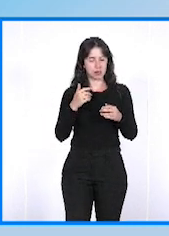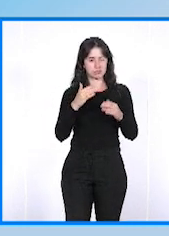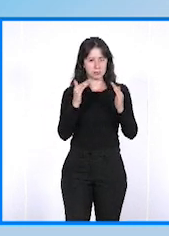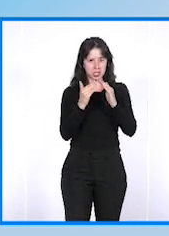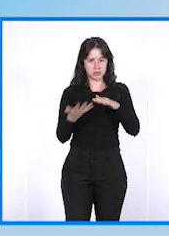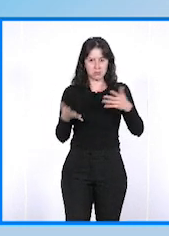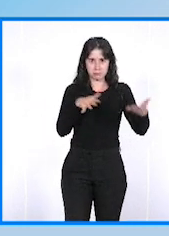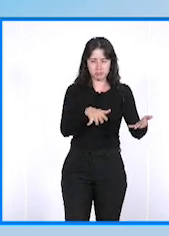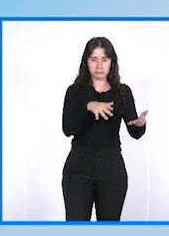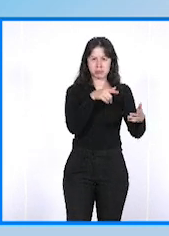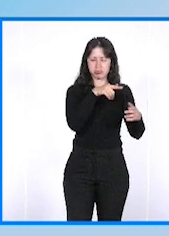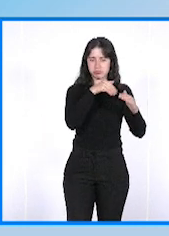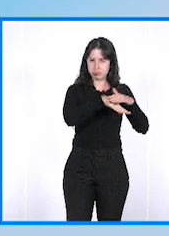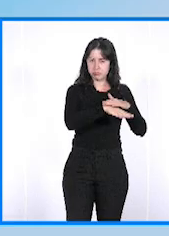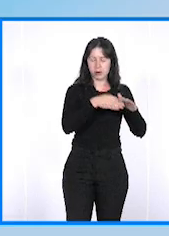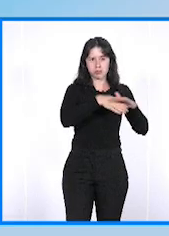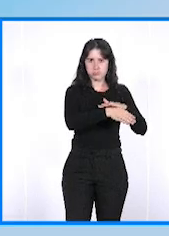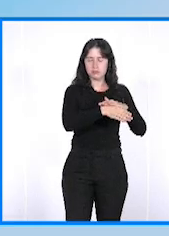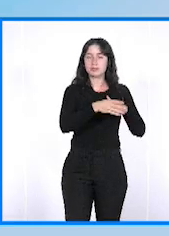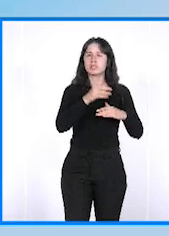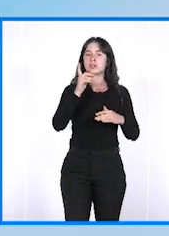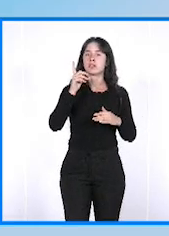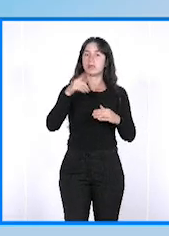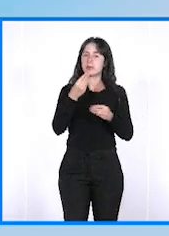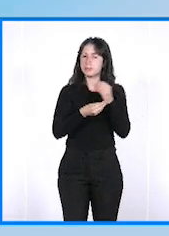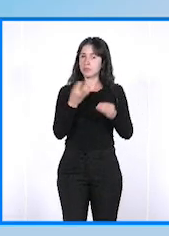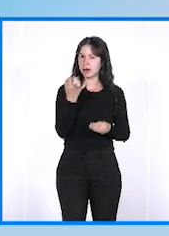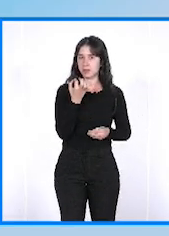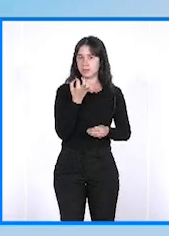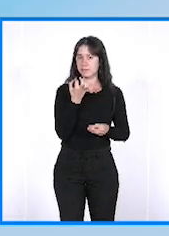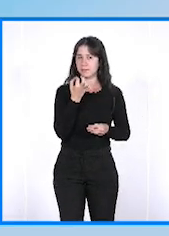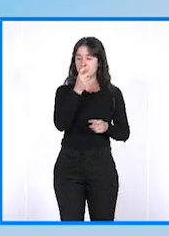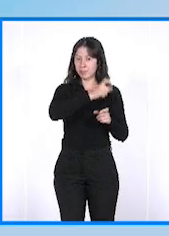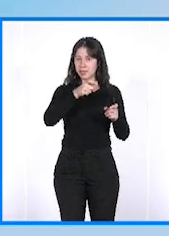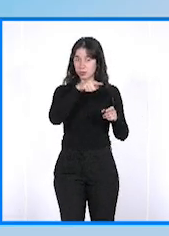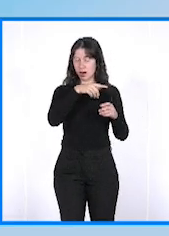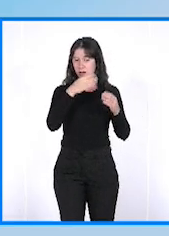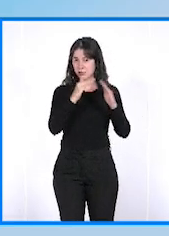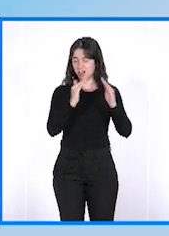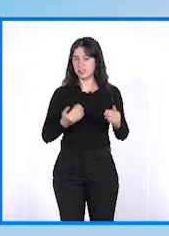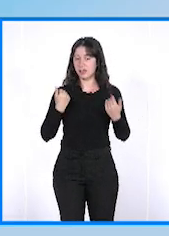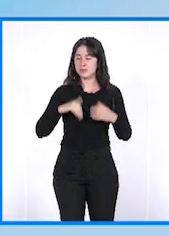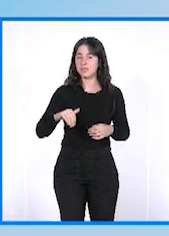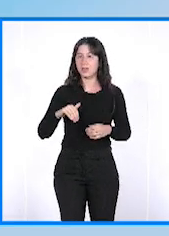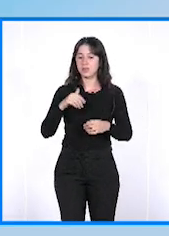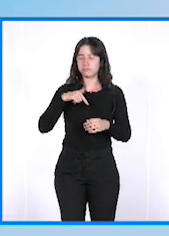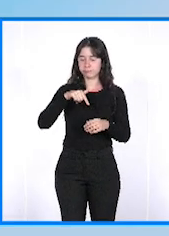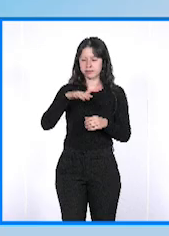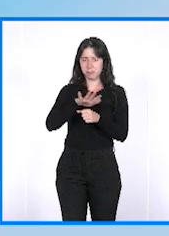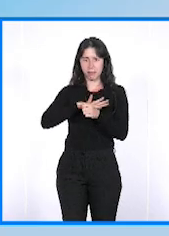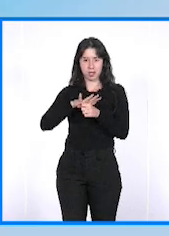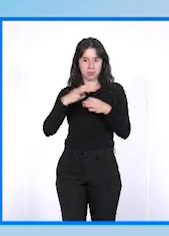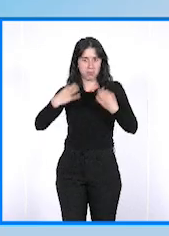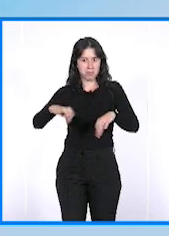menos tiempo Y lo que hemos hecho con estas personas que están en viviendas en barrios normales como es este tan bonito que que